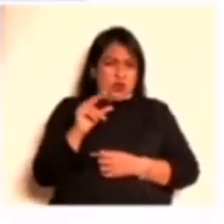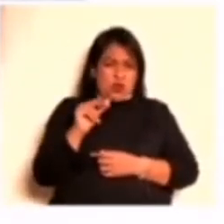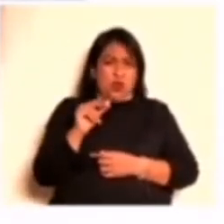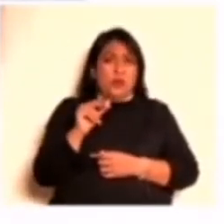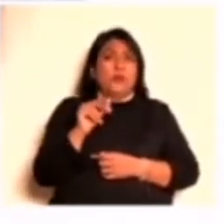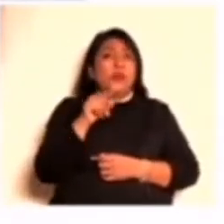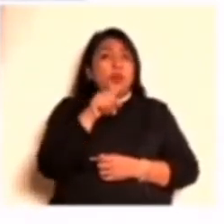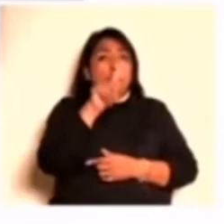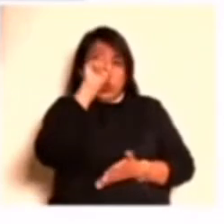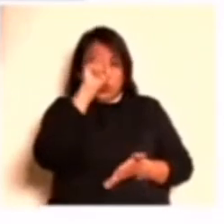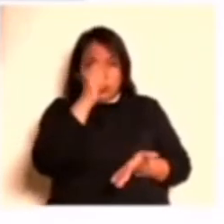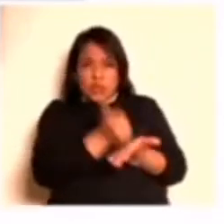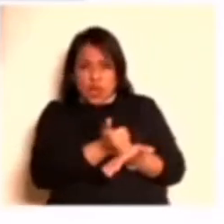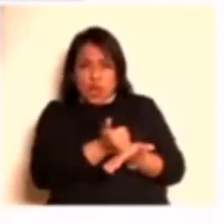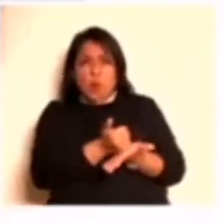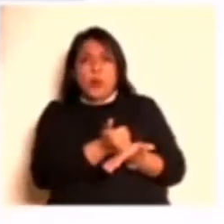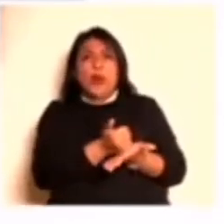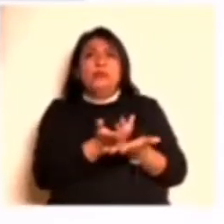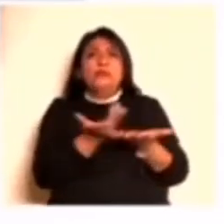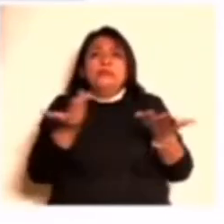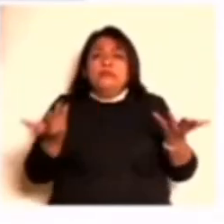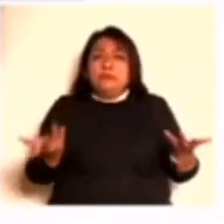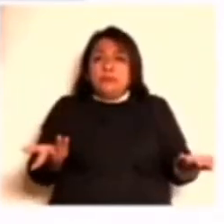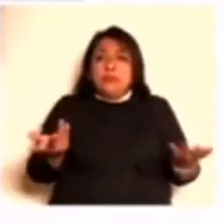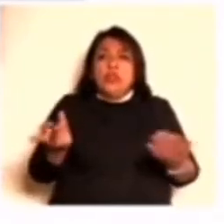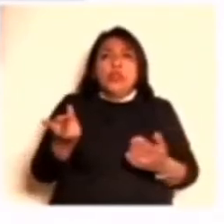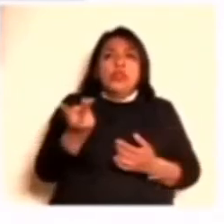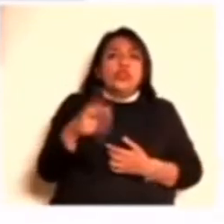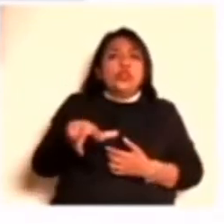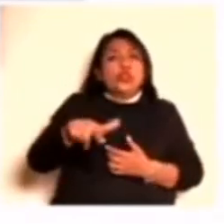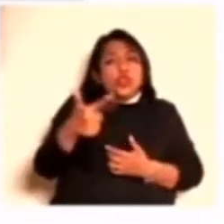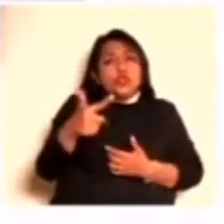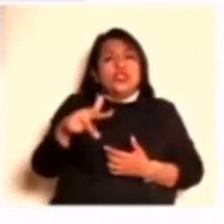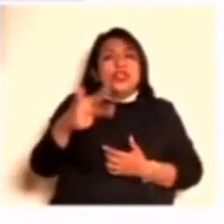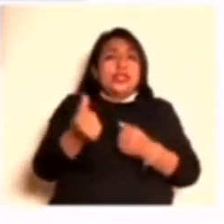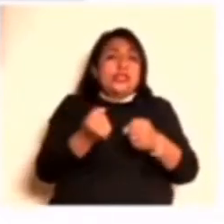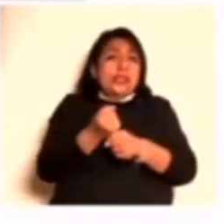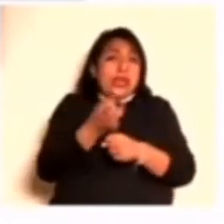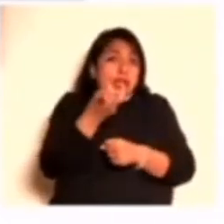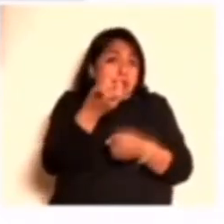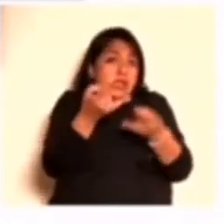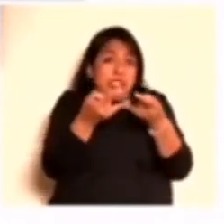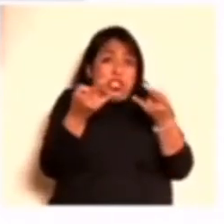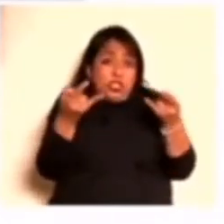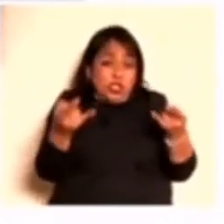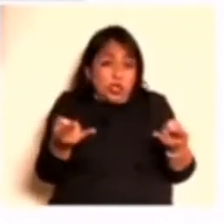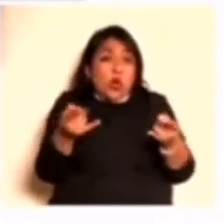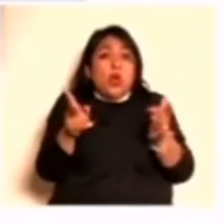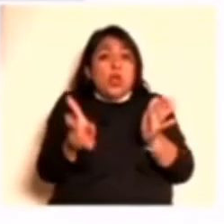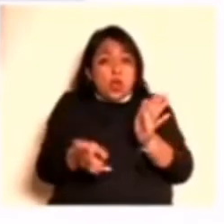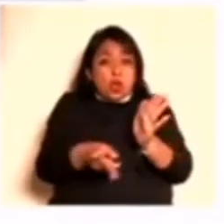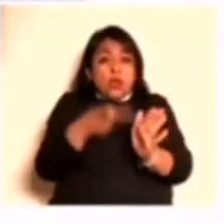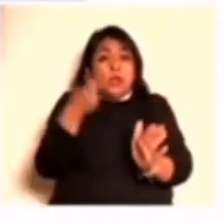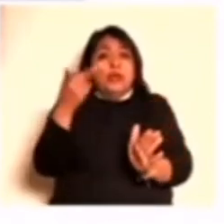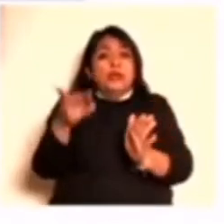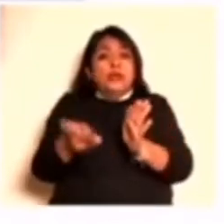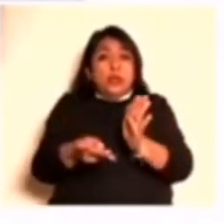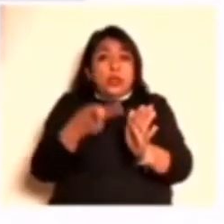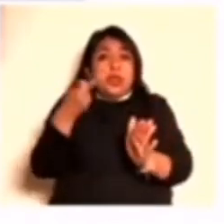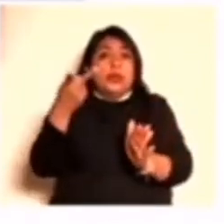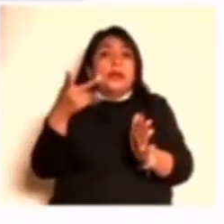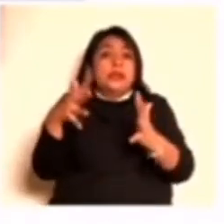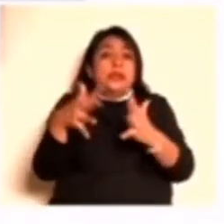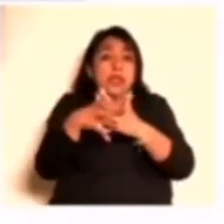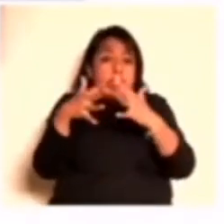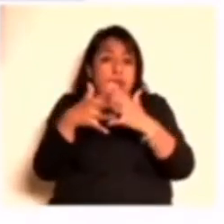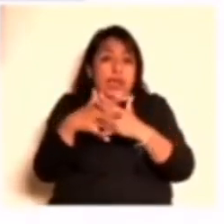trauma. Entonces, con 12 o 13 años. Y esa es una historia que se repitió míticamente en la guerra de